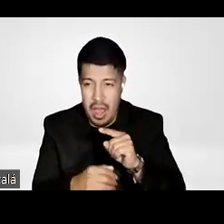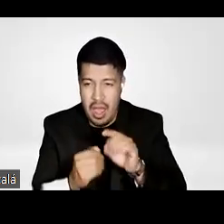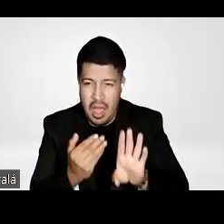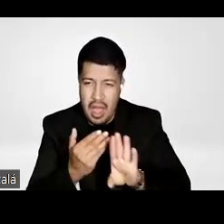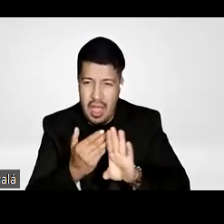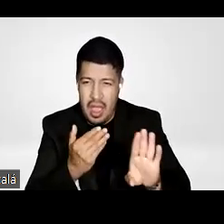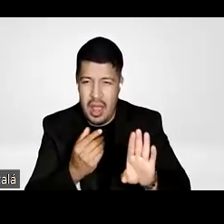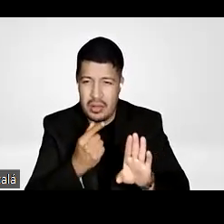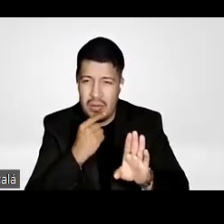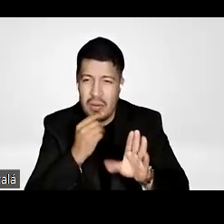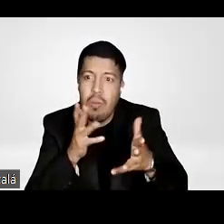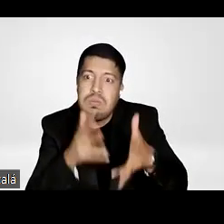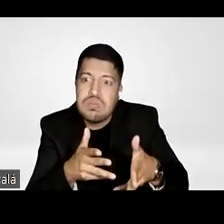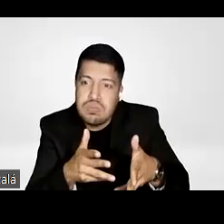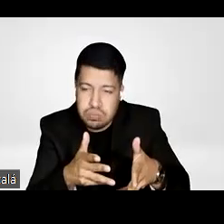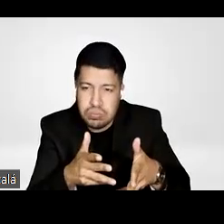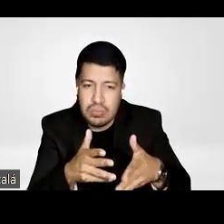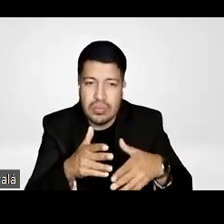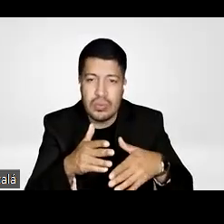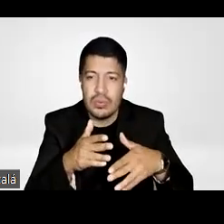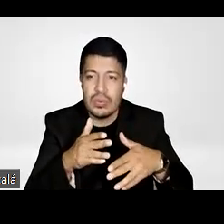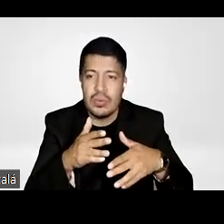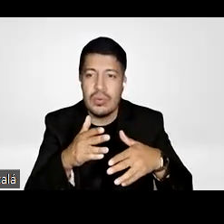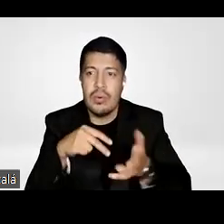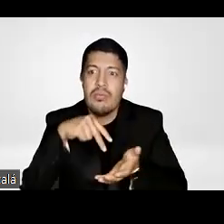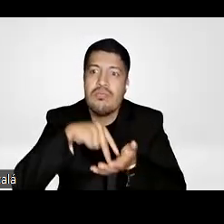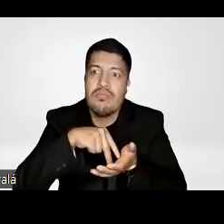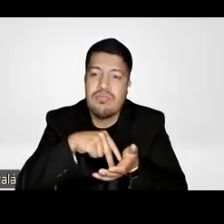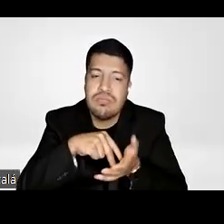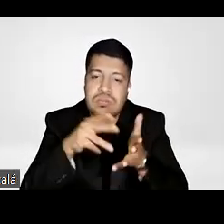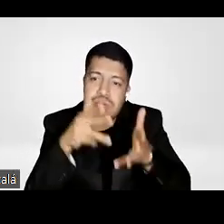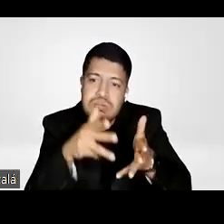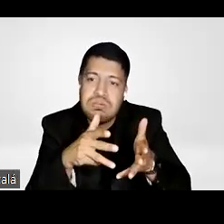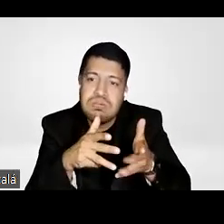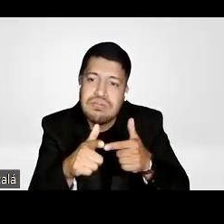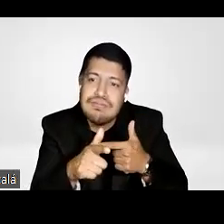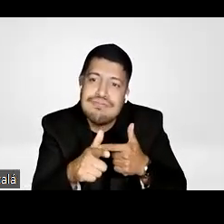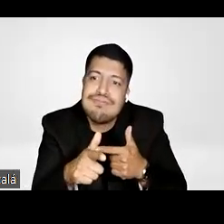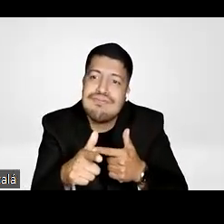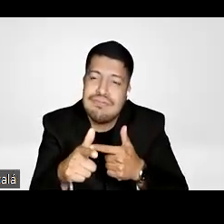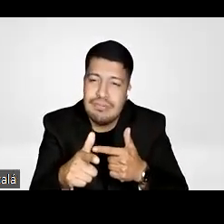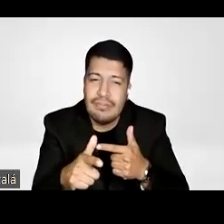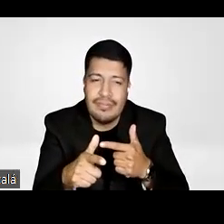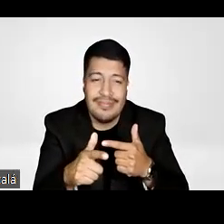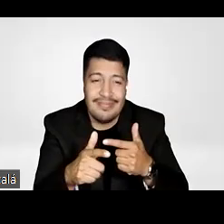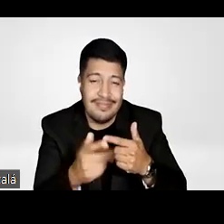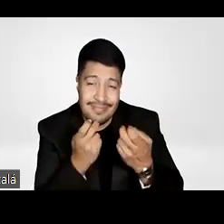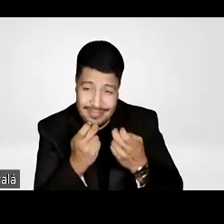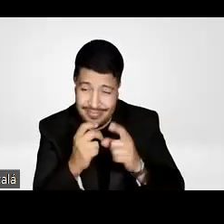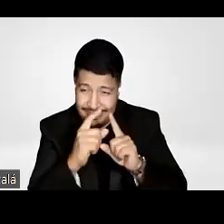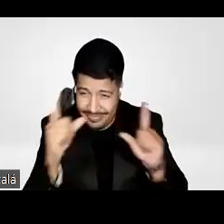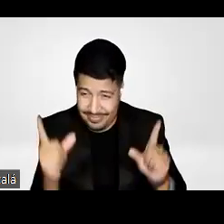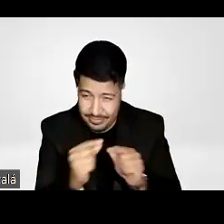alteraciones en el tono más severas. En conclusión, una buena historia clínica de riesgo perinatal